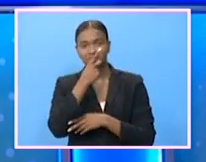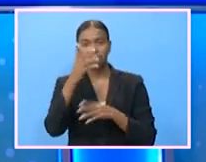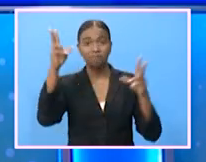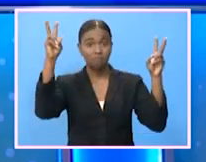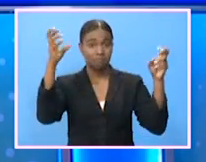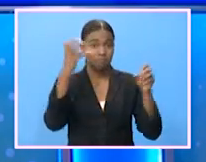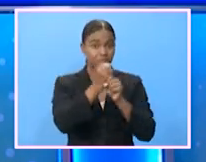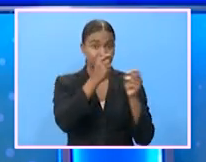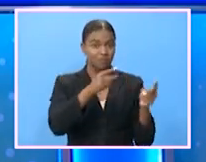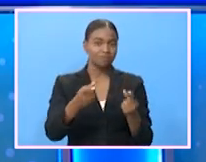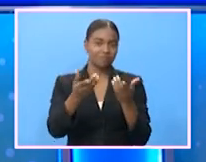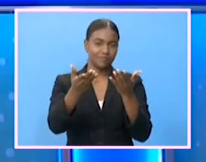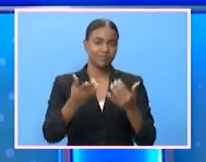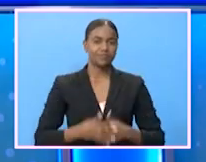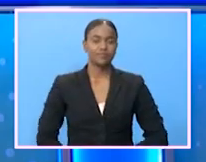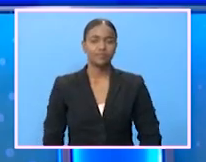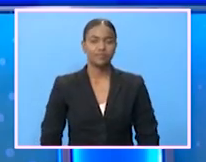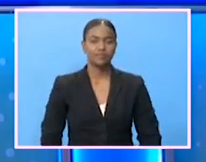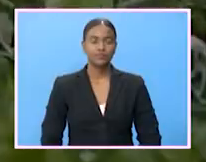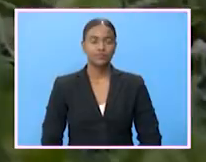a pasar con los principales titulares.